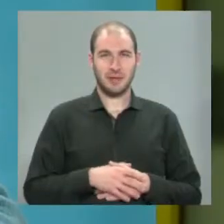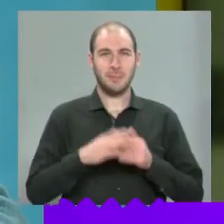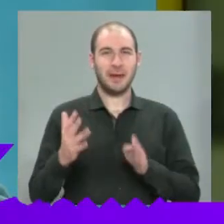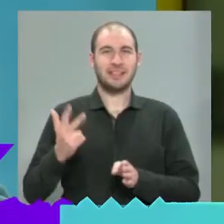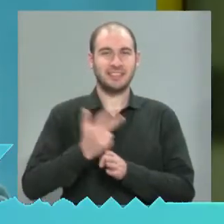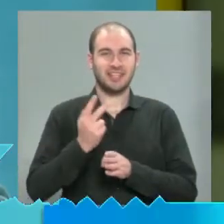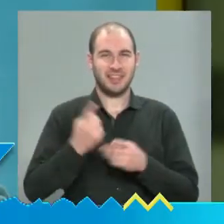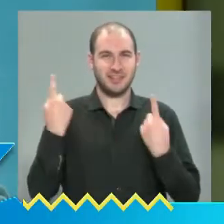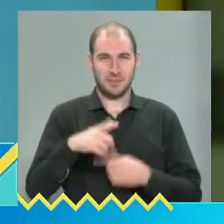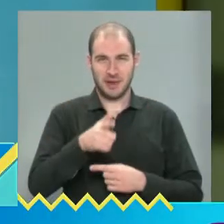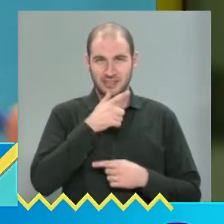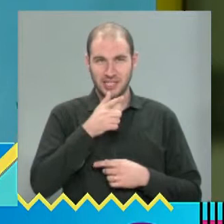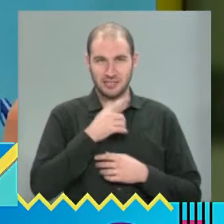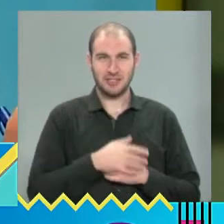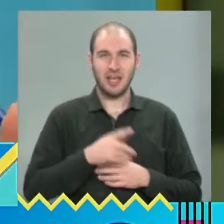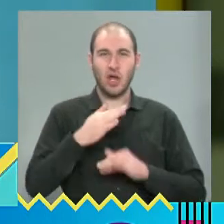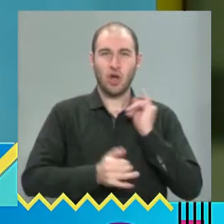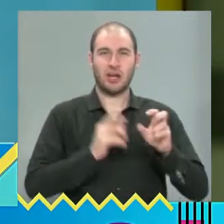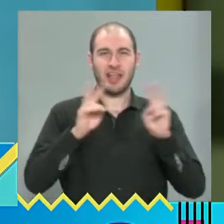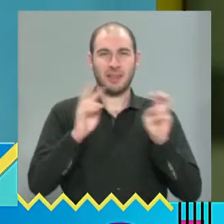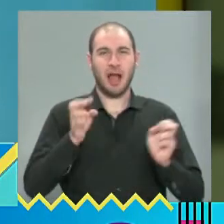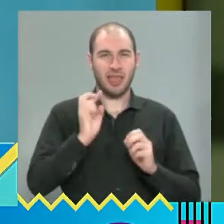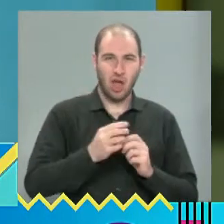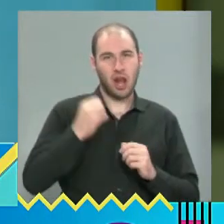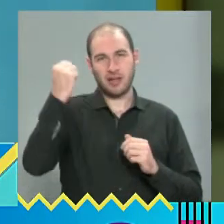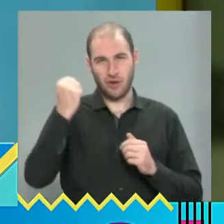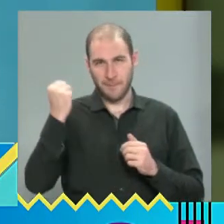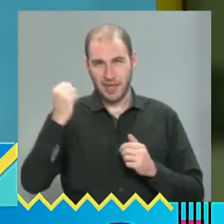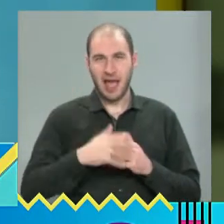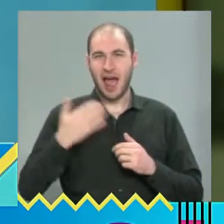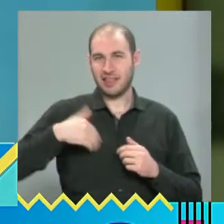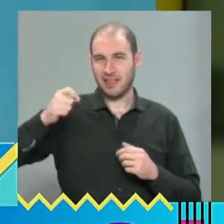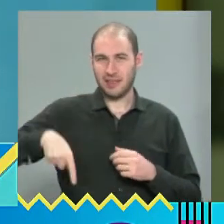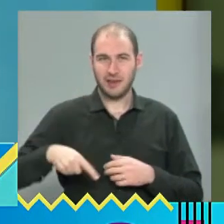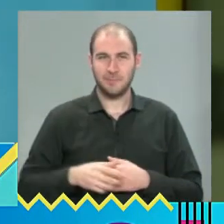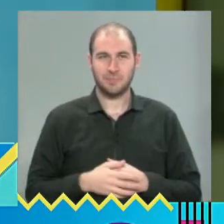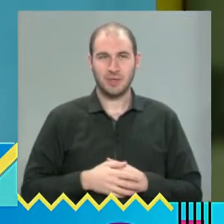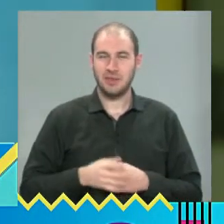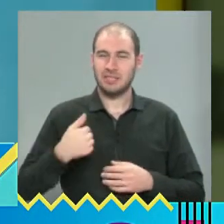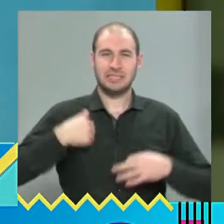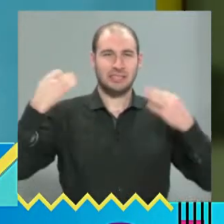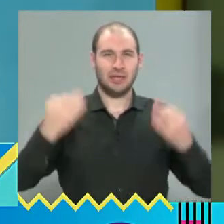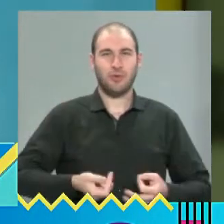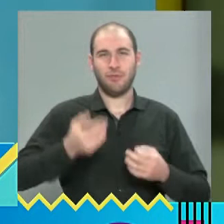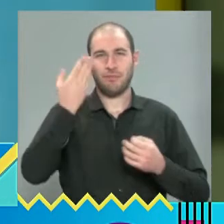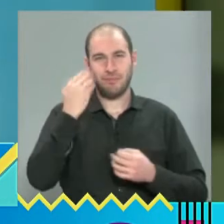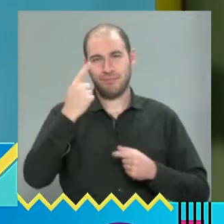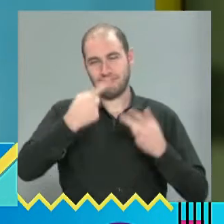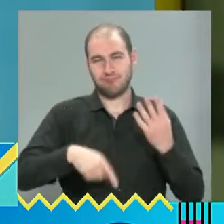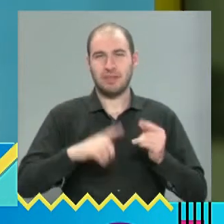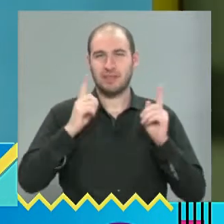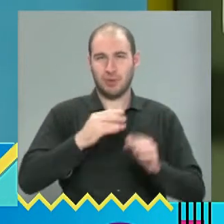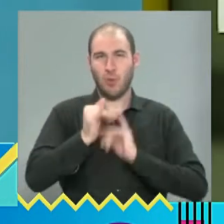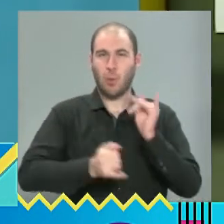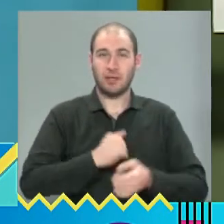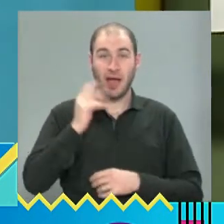Tercer bloque de Distintos Parecidos. Hablamos del dólar, hablamos de la economía argentina y estoy segura que en las redes sociales de eso también se